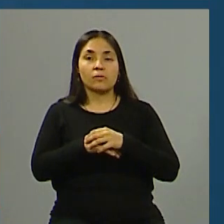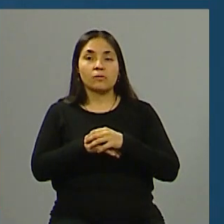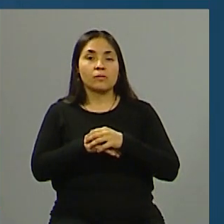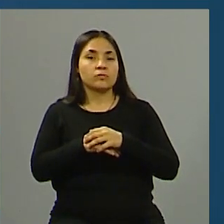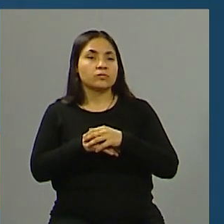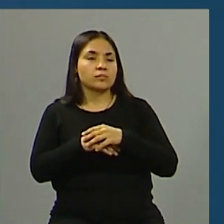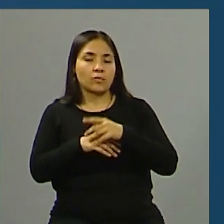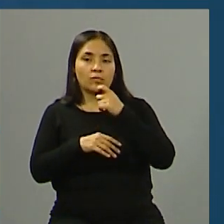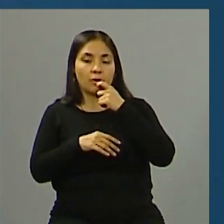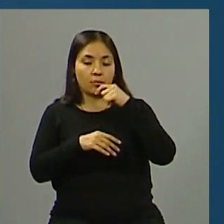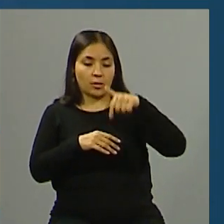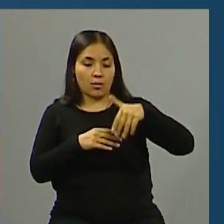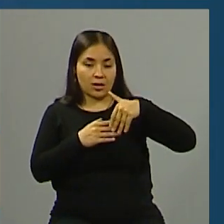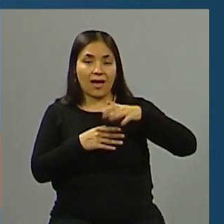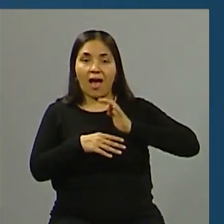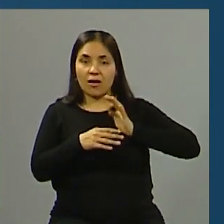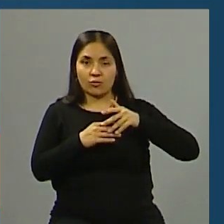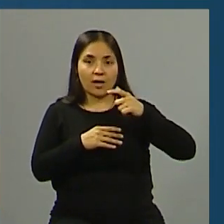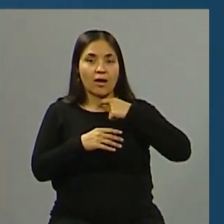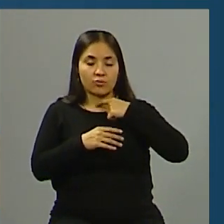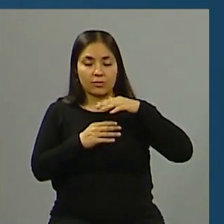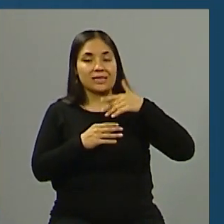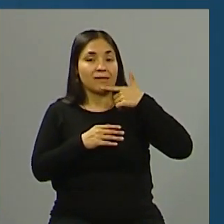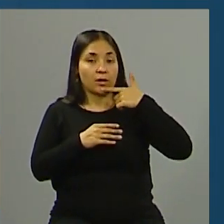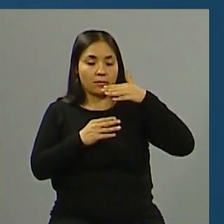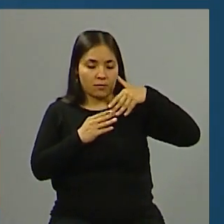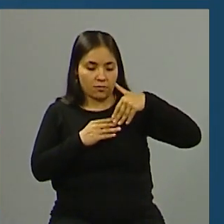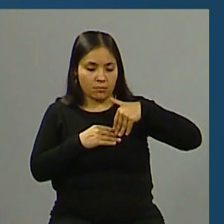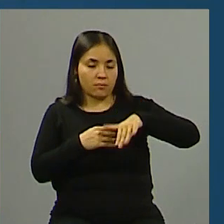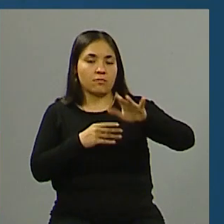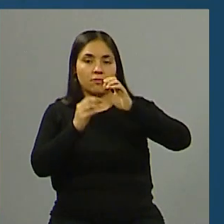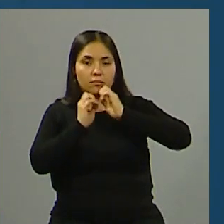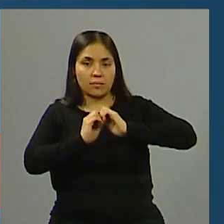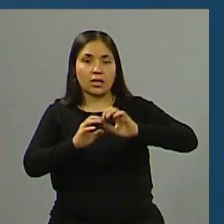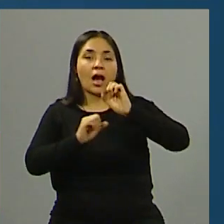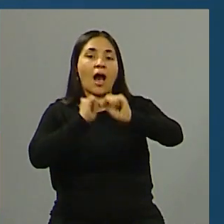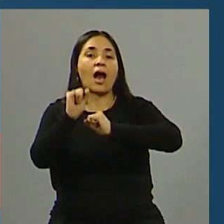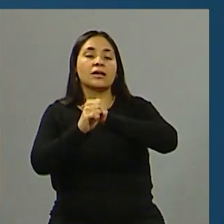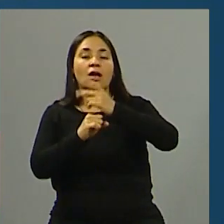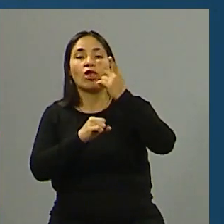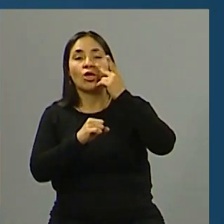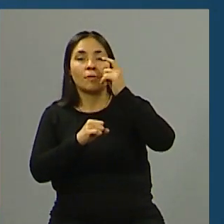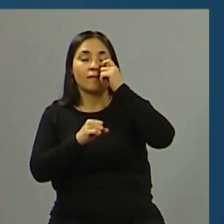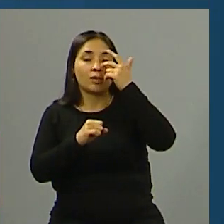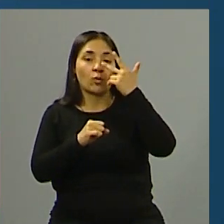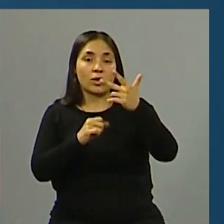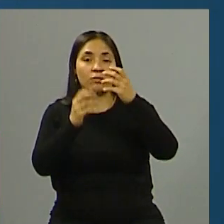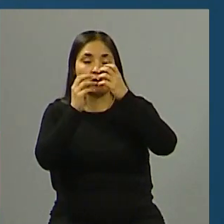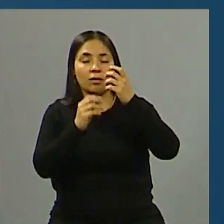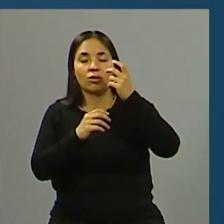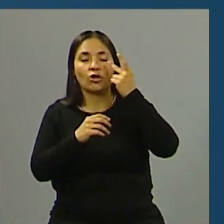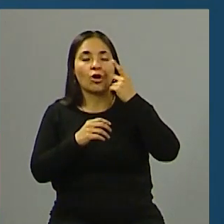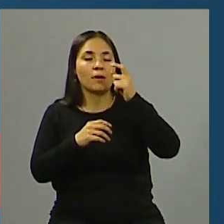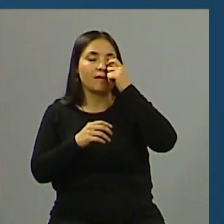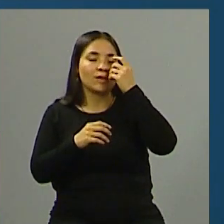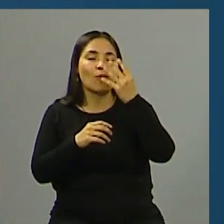van a hacer frente a lo que resta del año y pensando en el 2024, hablando de la expectativa laboral, por ejemplo, de la